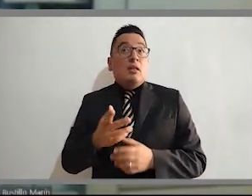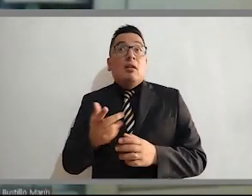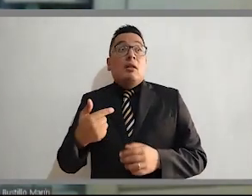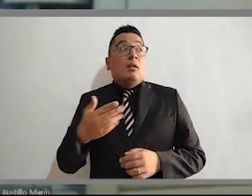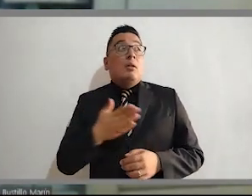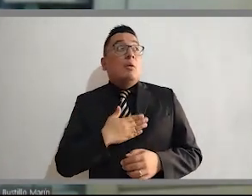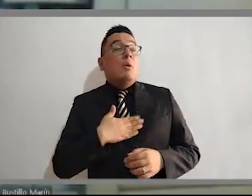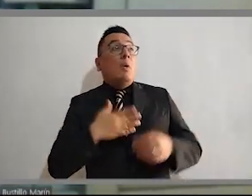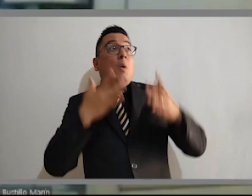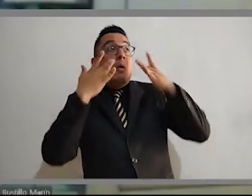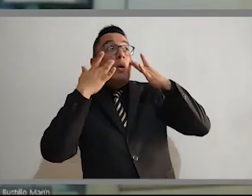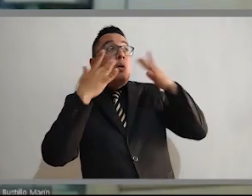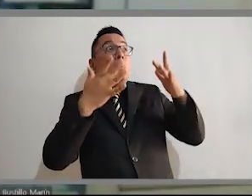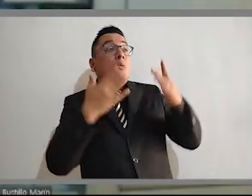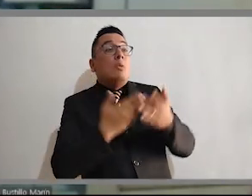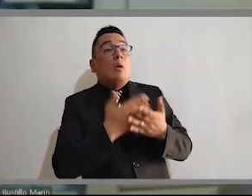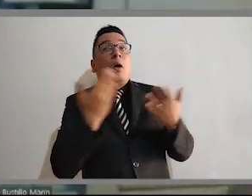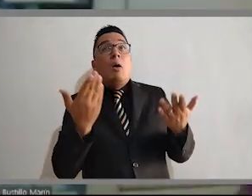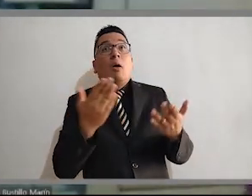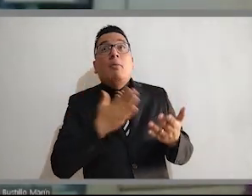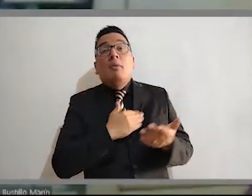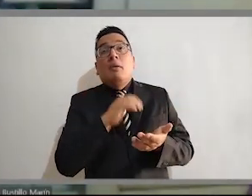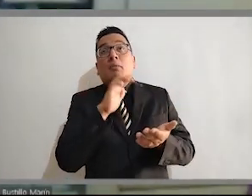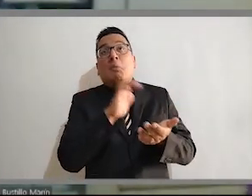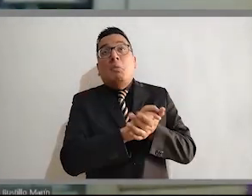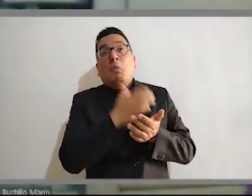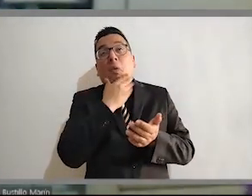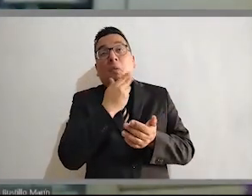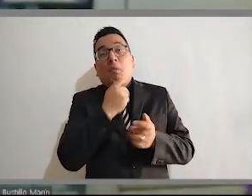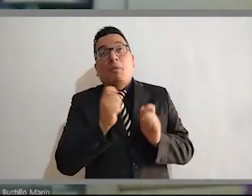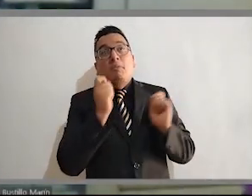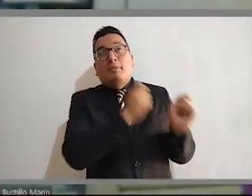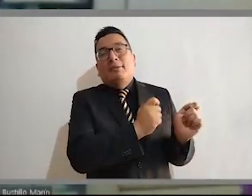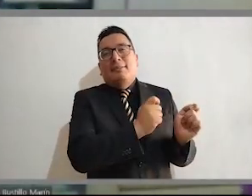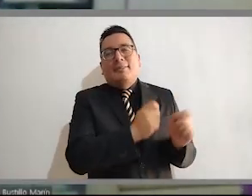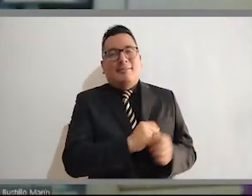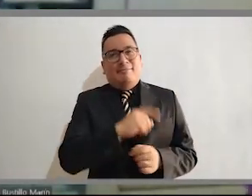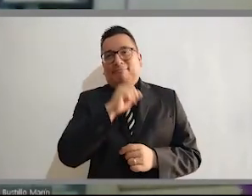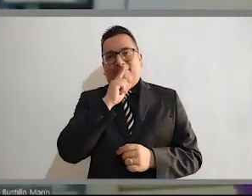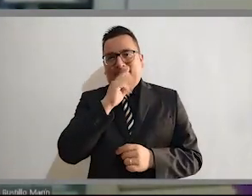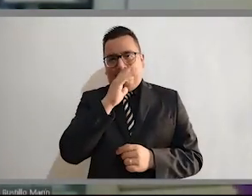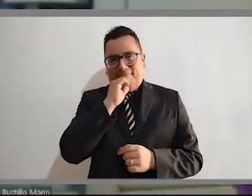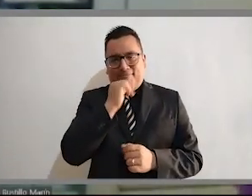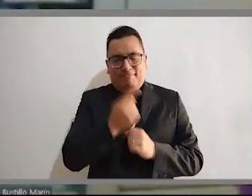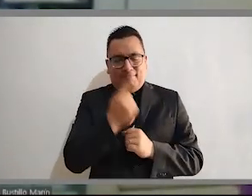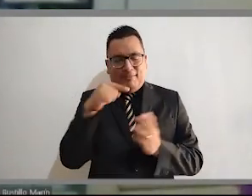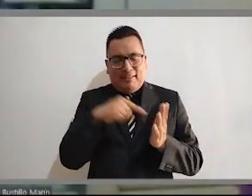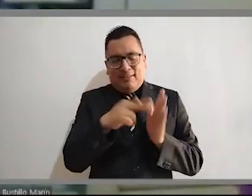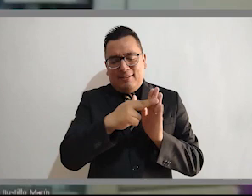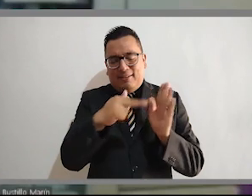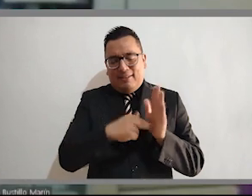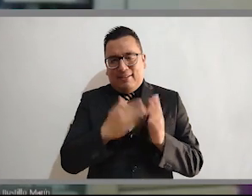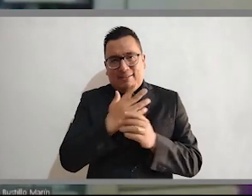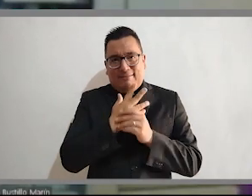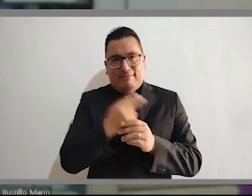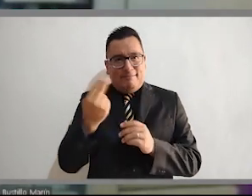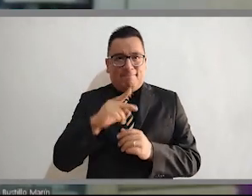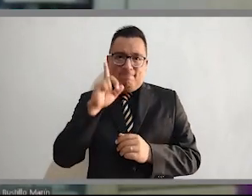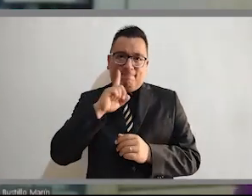pero sube mi esposo, ¿no? Pues ya no se puede porque las fórmulas son las fórmulas son del mismo género,